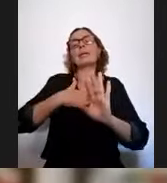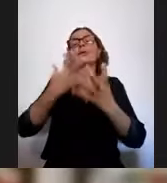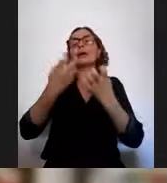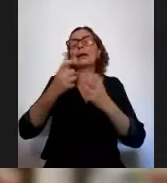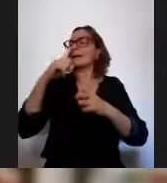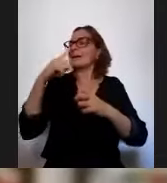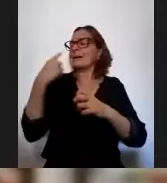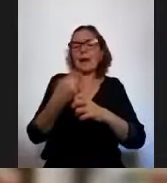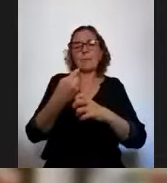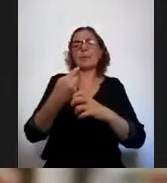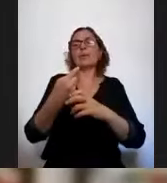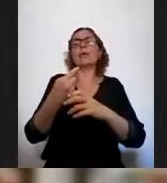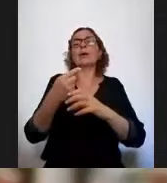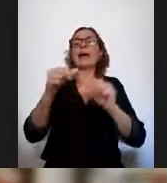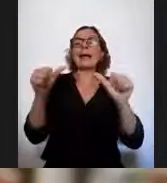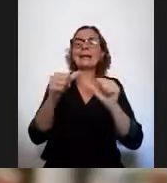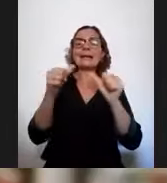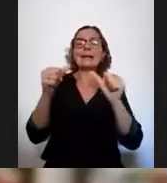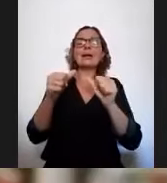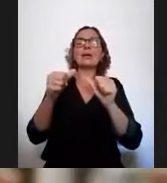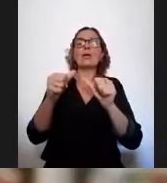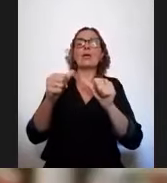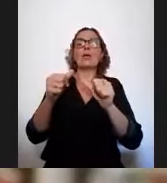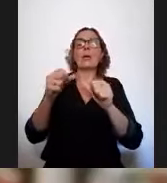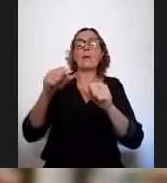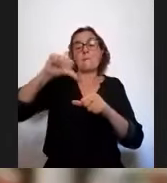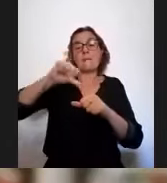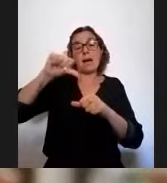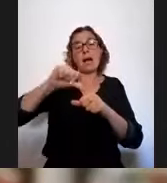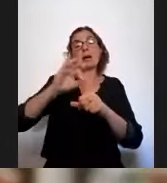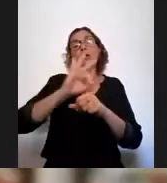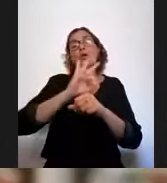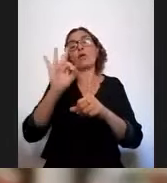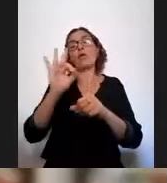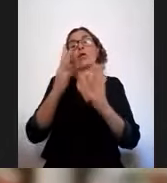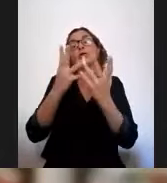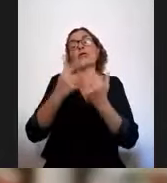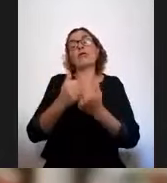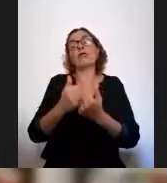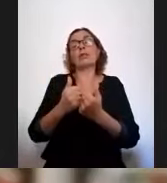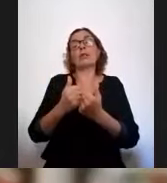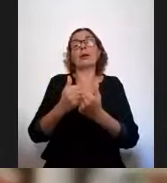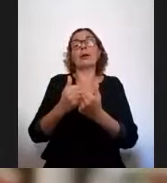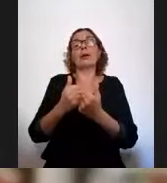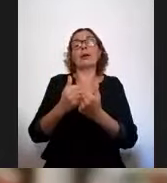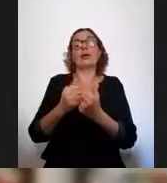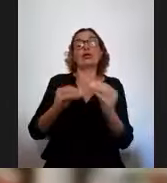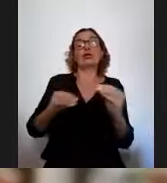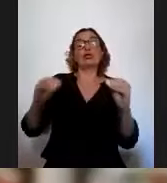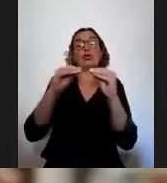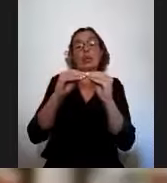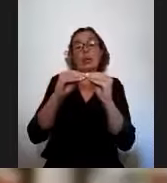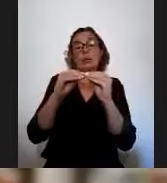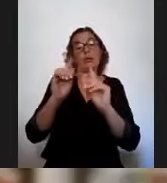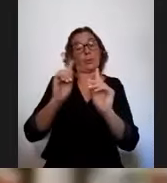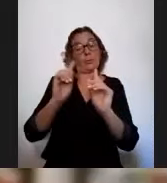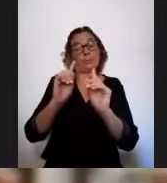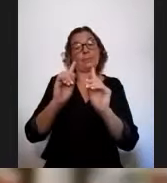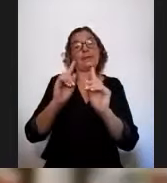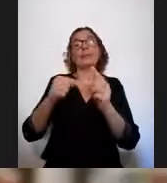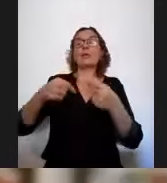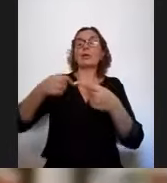rápido, hacerlo mal o hacerlo de forma no completa, ¿sí? Si seguimos